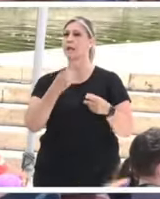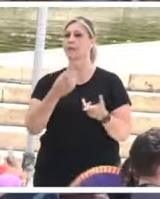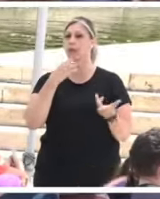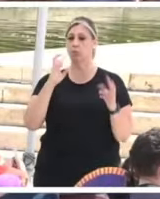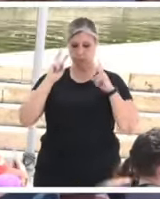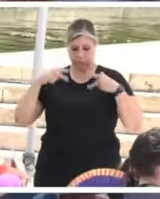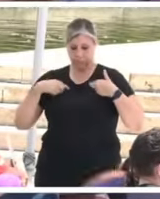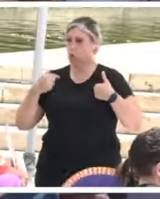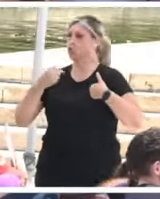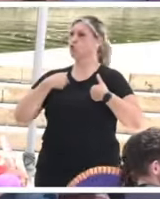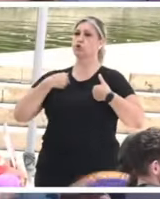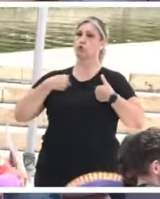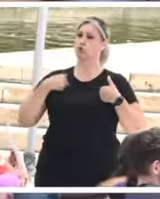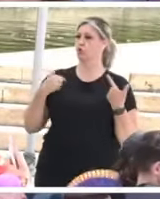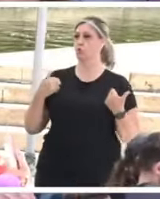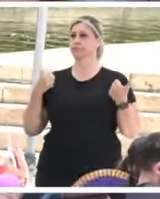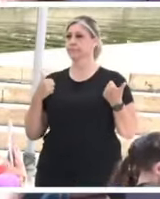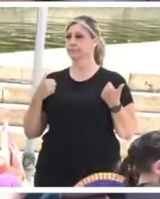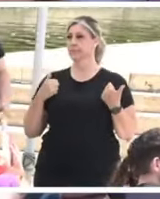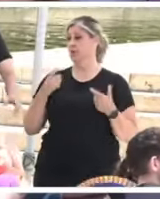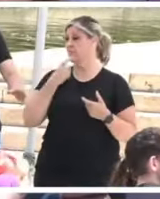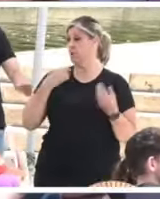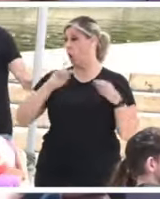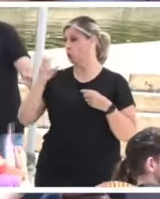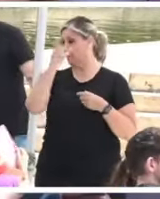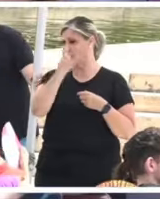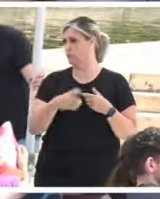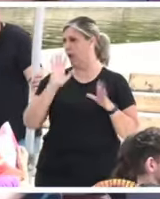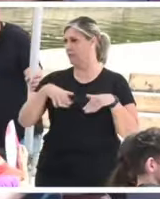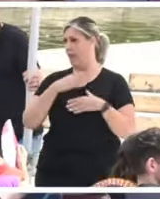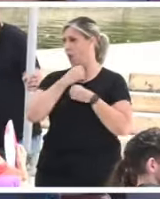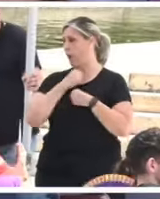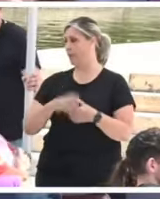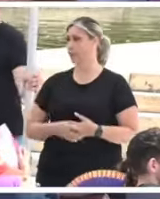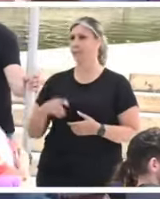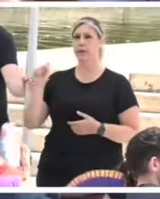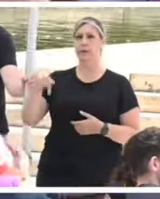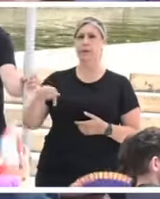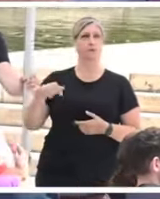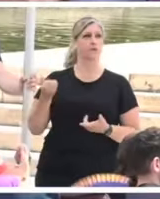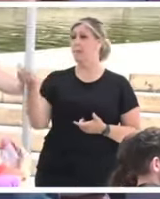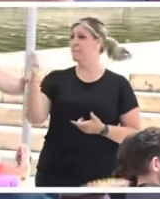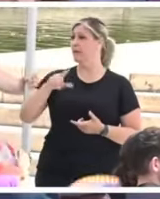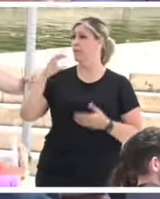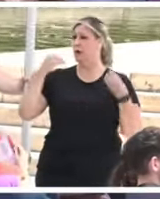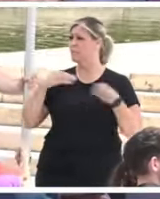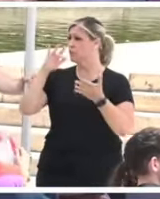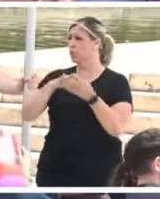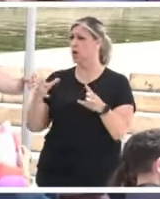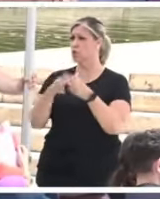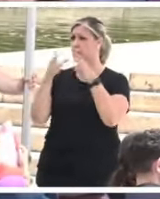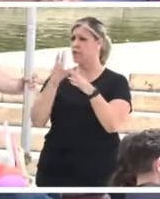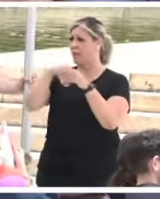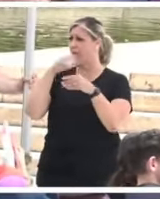su individualismo creyendo que se salvaba, se ahogó en las aguas en las que se contemplaba. No hay mejor metáfora de la contradicción social